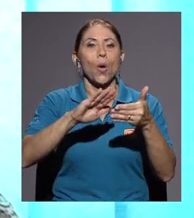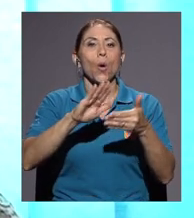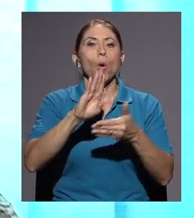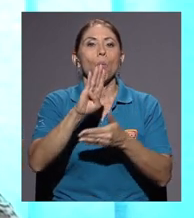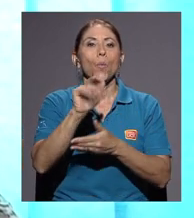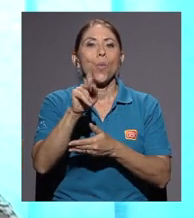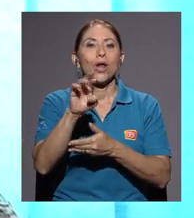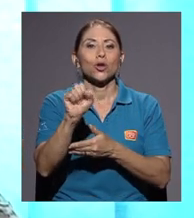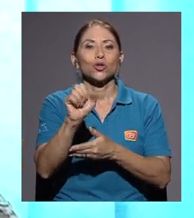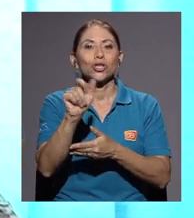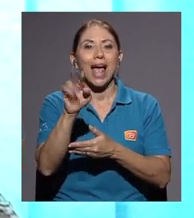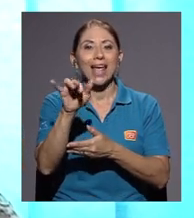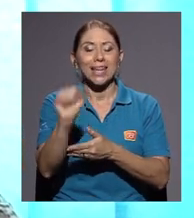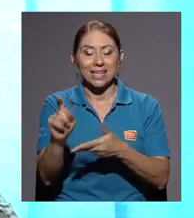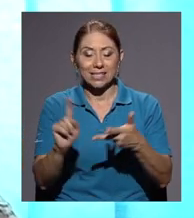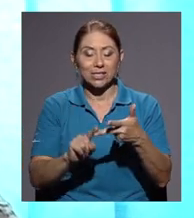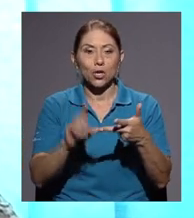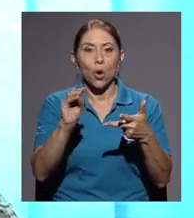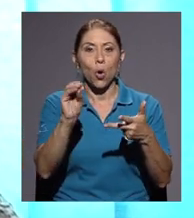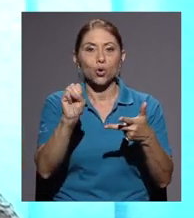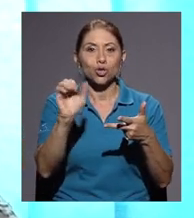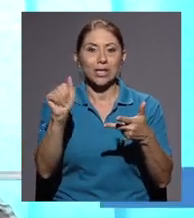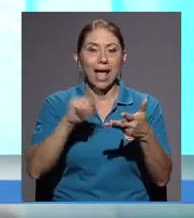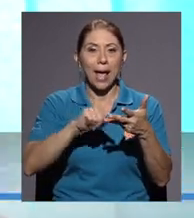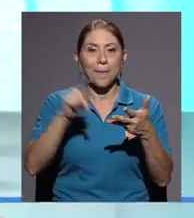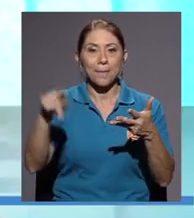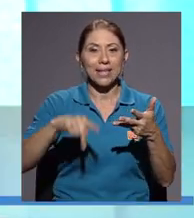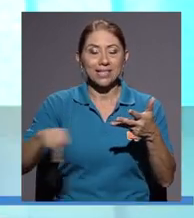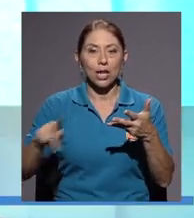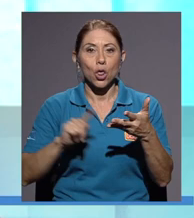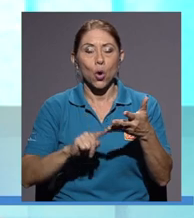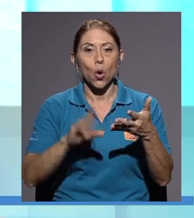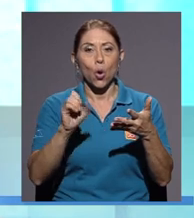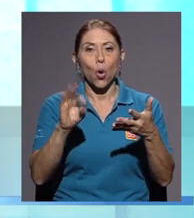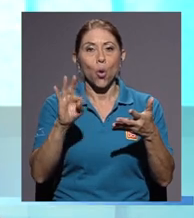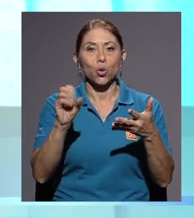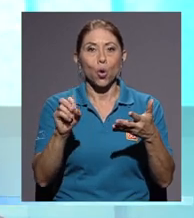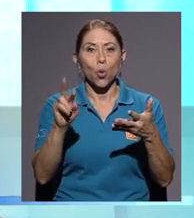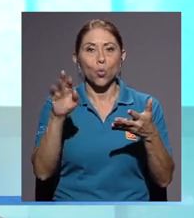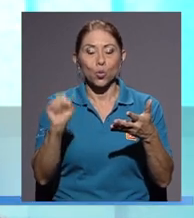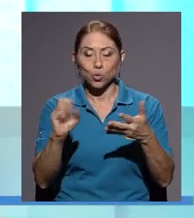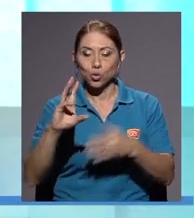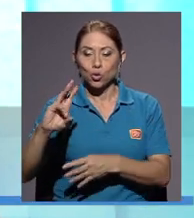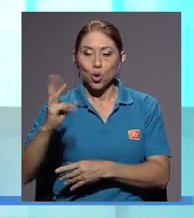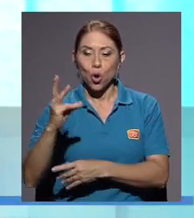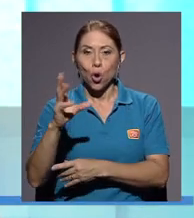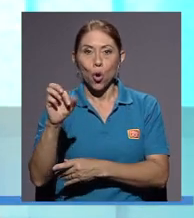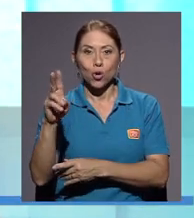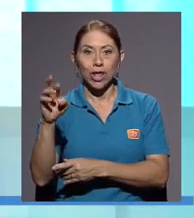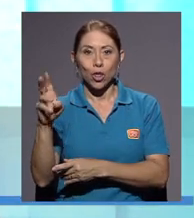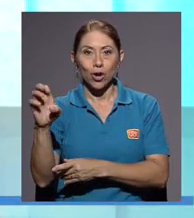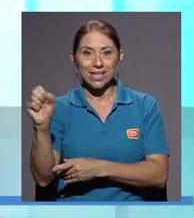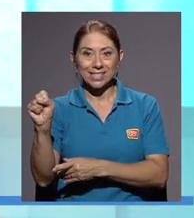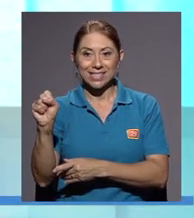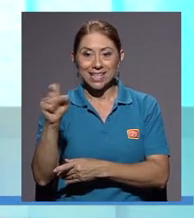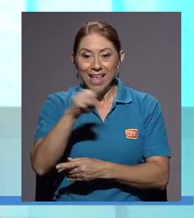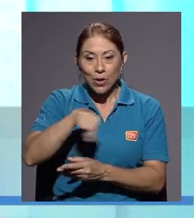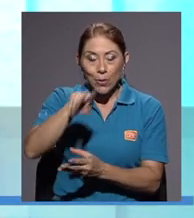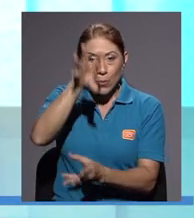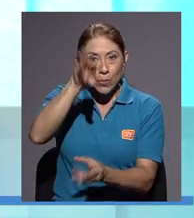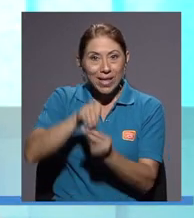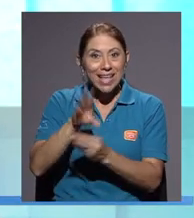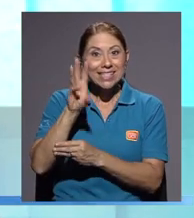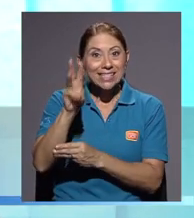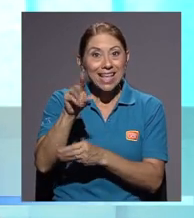en Pérez Zeledón, en Cotobruz, en Corredores, que son los 6 cantones de los cuales tenemos mayor población